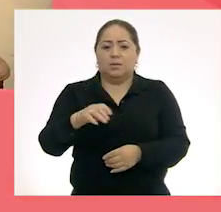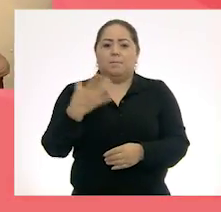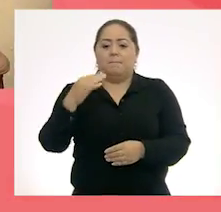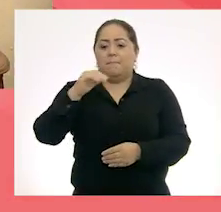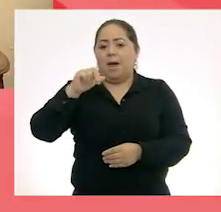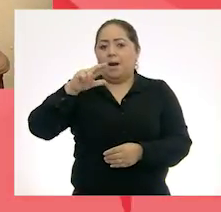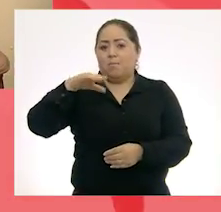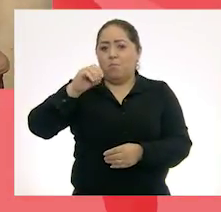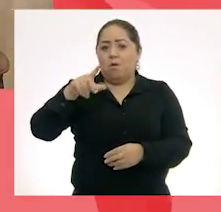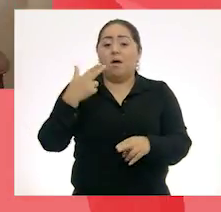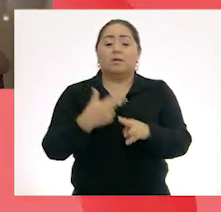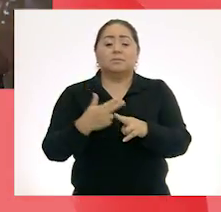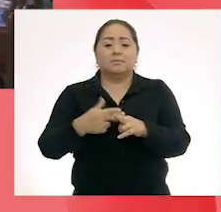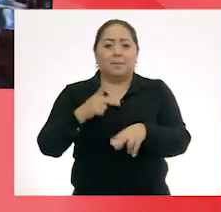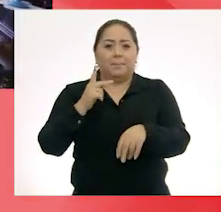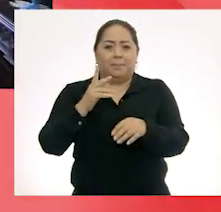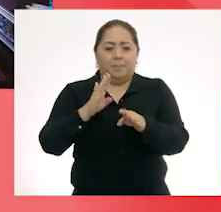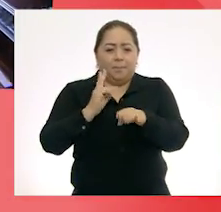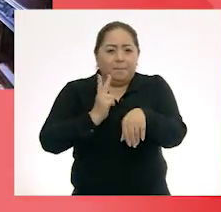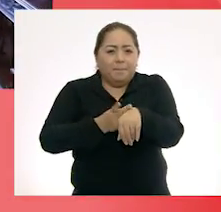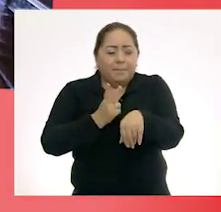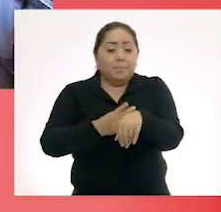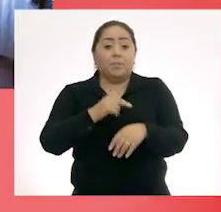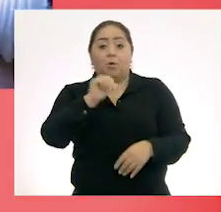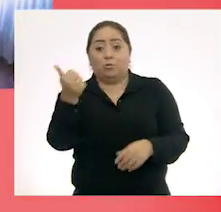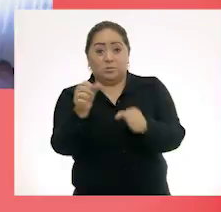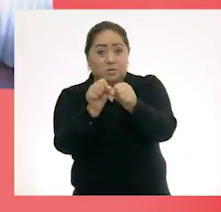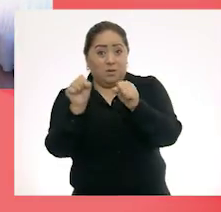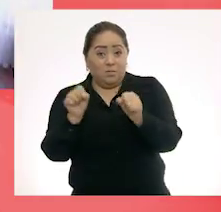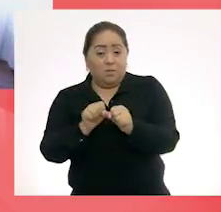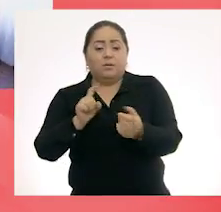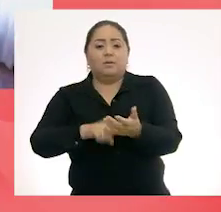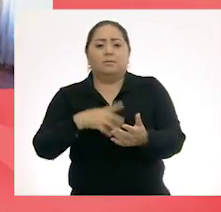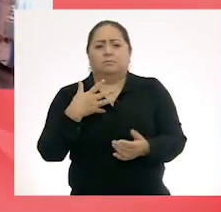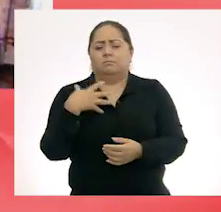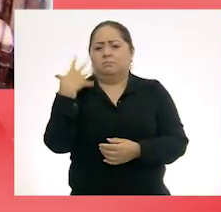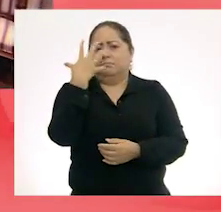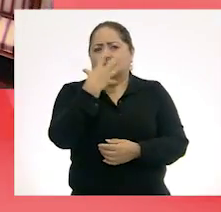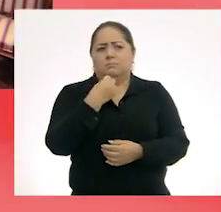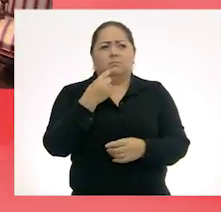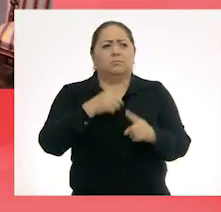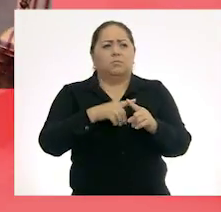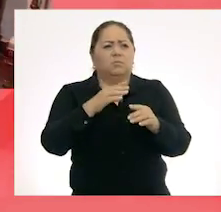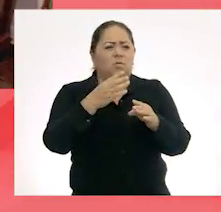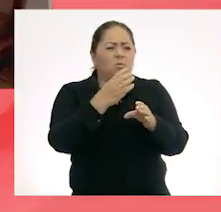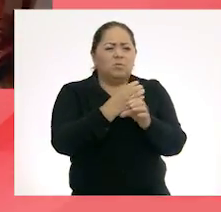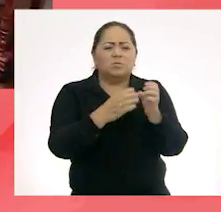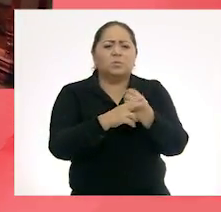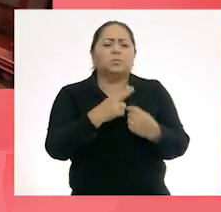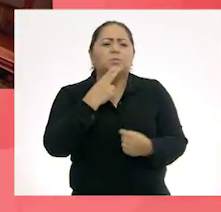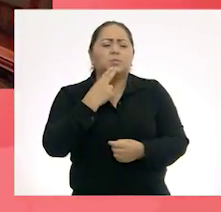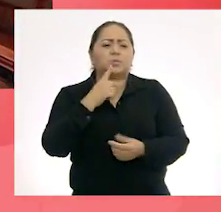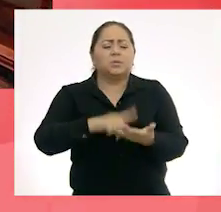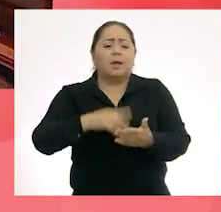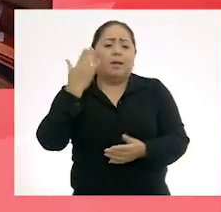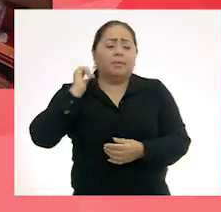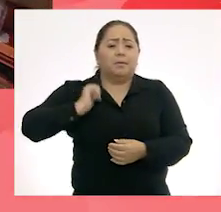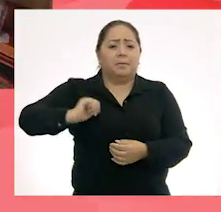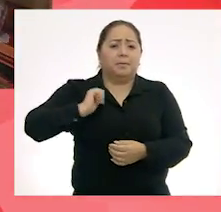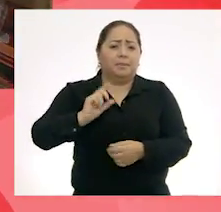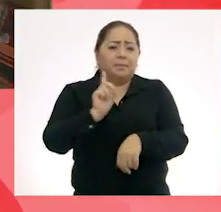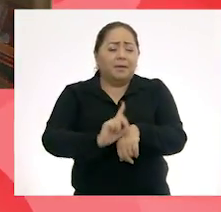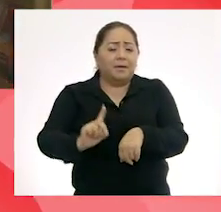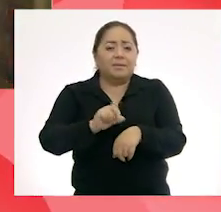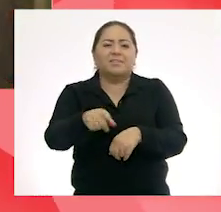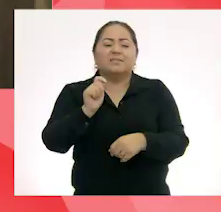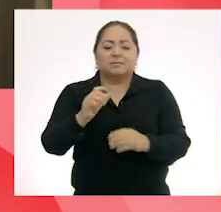mármol hasta el cristal. En algunos de los salones encontramos exquisitos muebles y objetos de uso cotidiano de diversas épocas, que